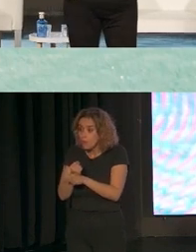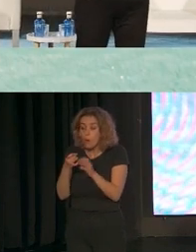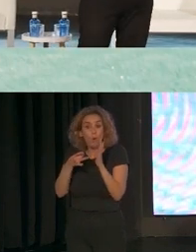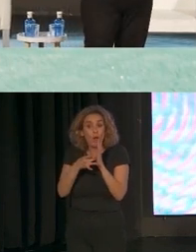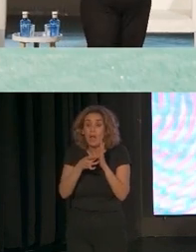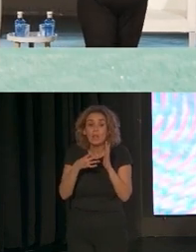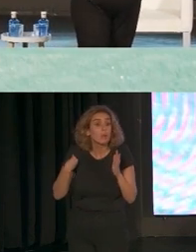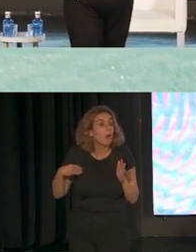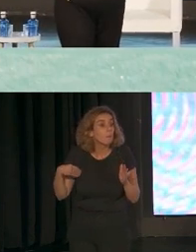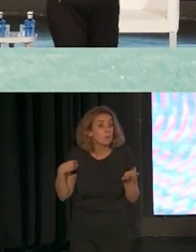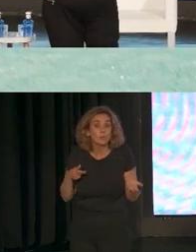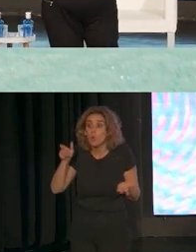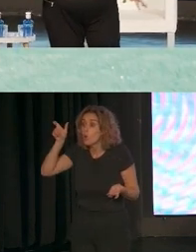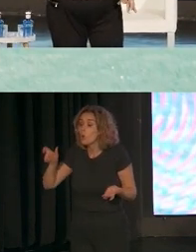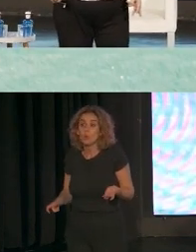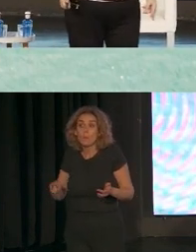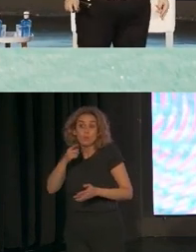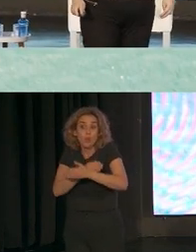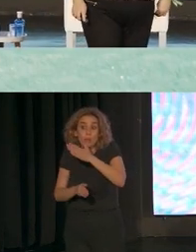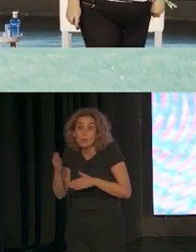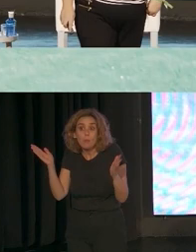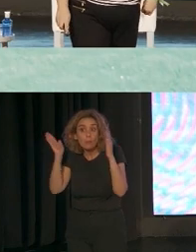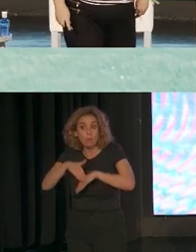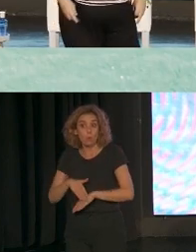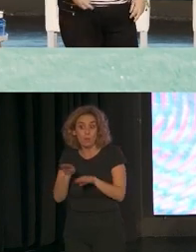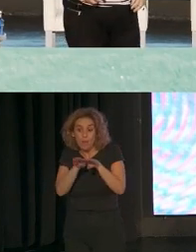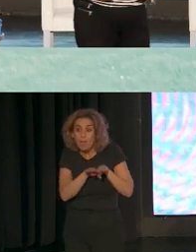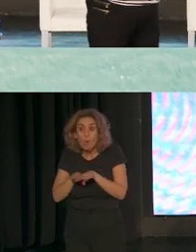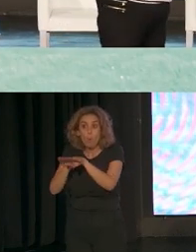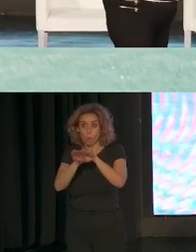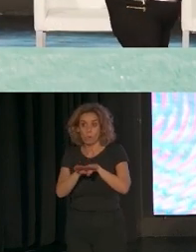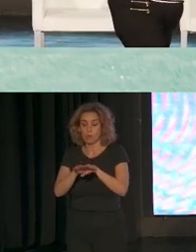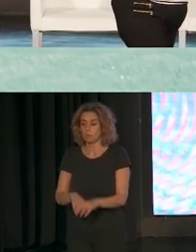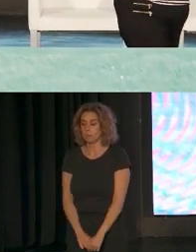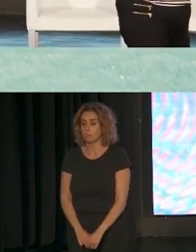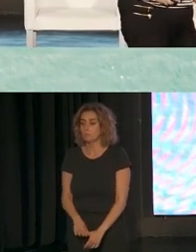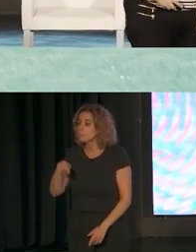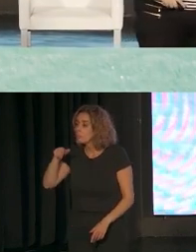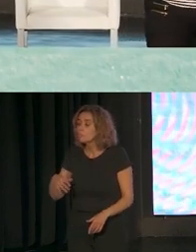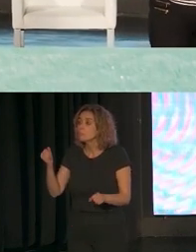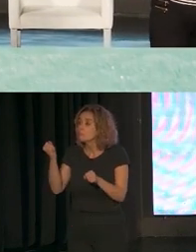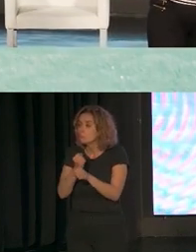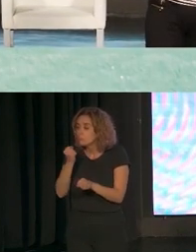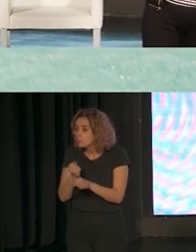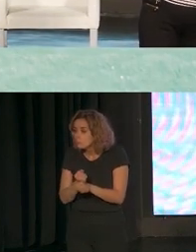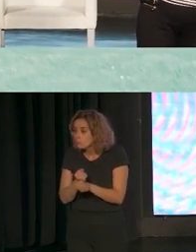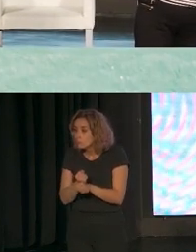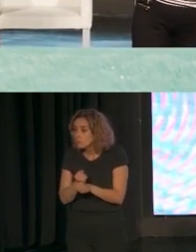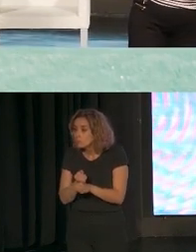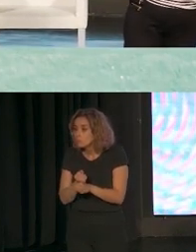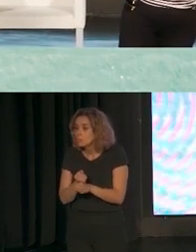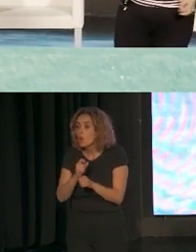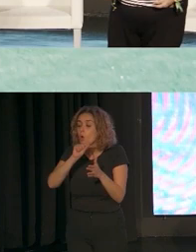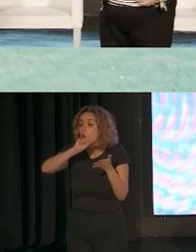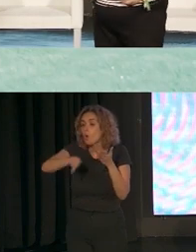calidad que el que haría una persona que no tiene discapacidad El caso es que este trabajo Pues será con